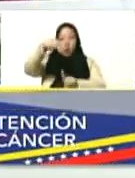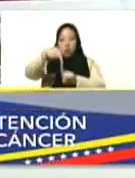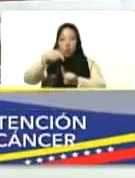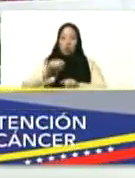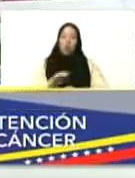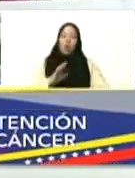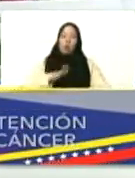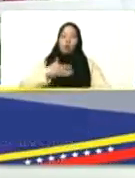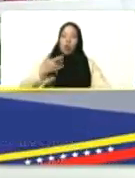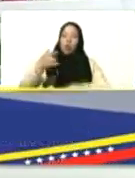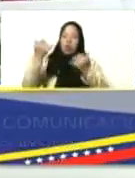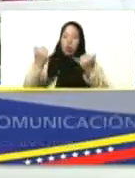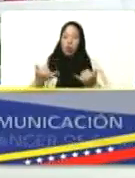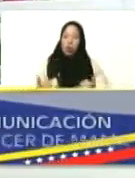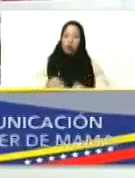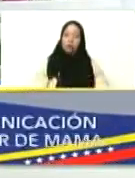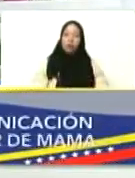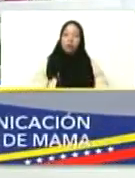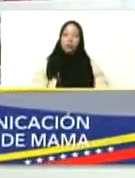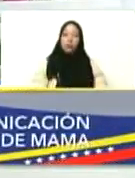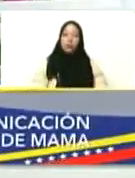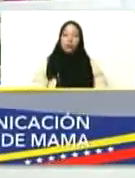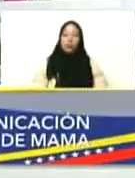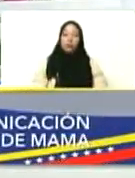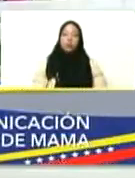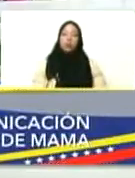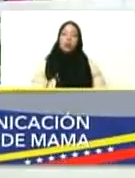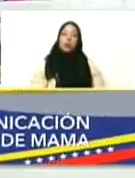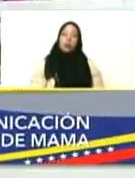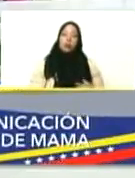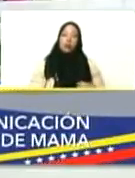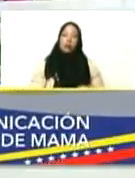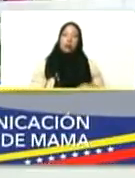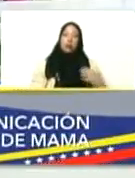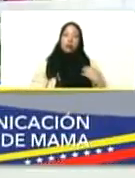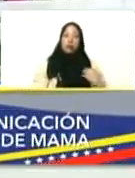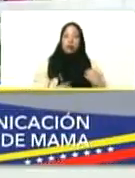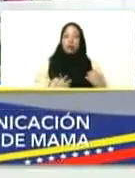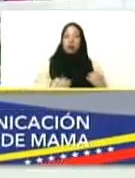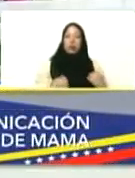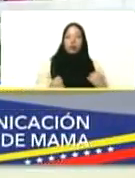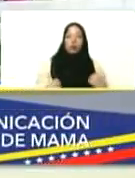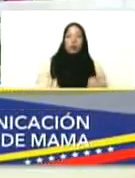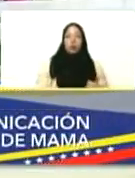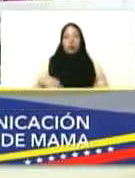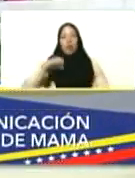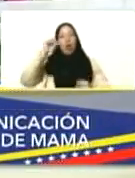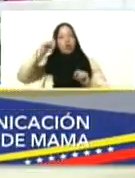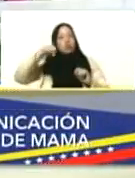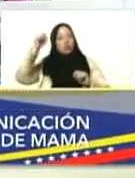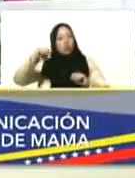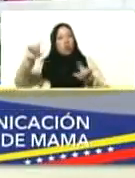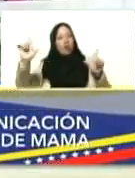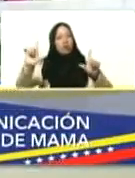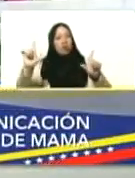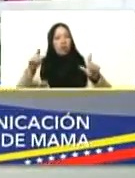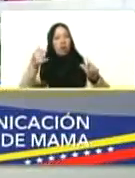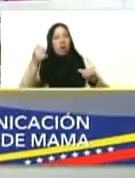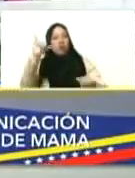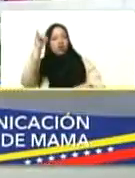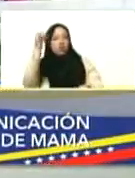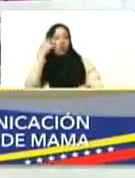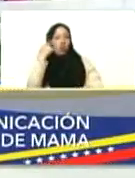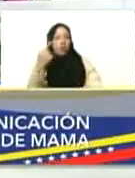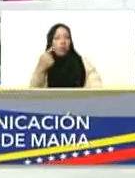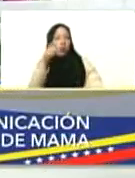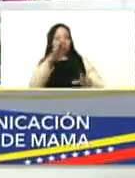de presencia. A veces uno se mete a ver en YouTube una película o un video y le entra de